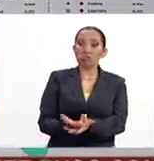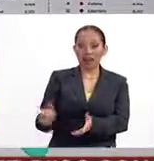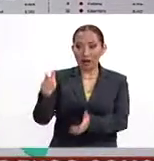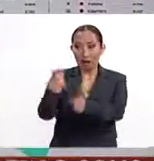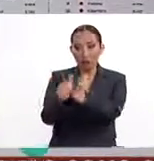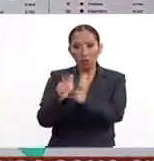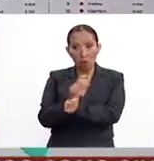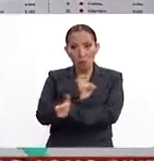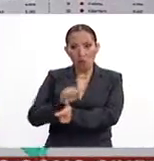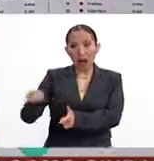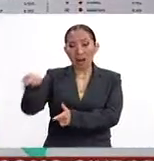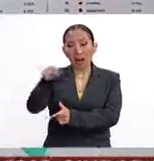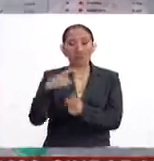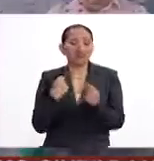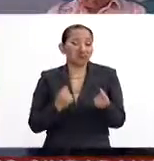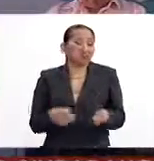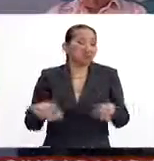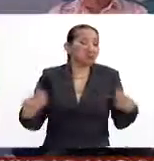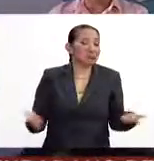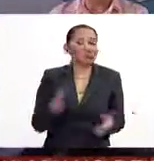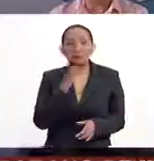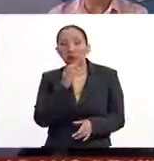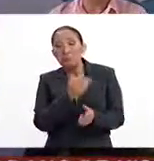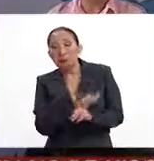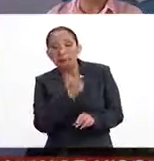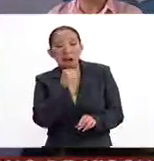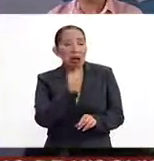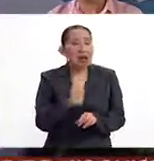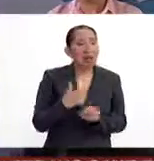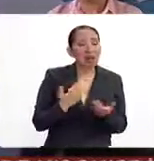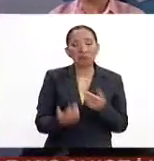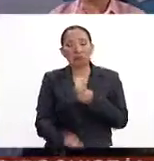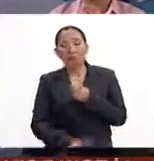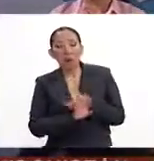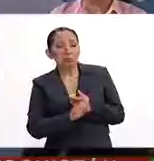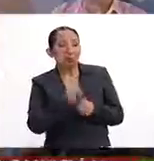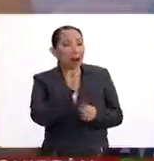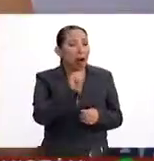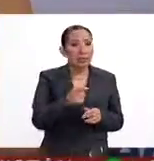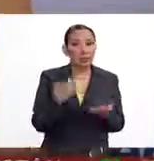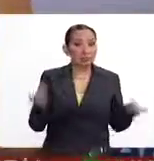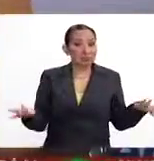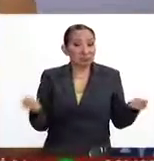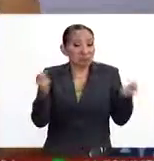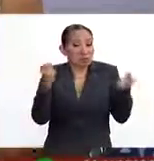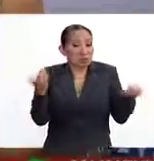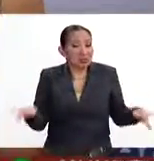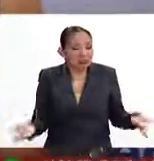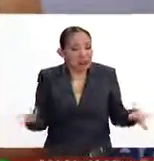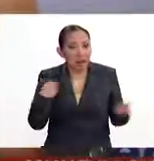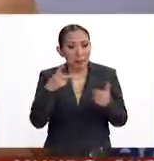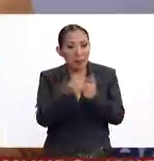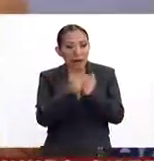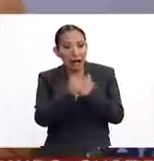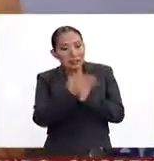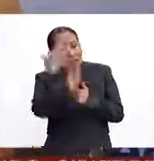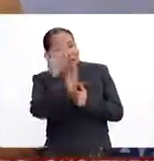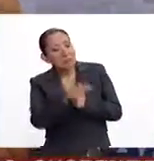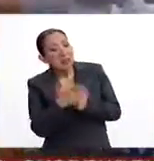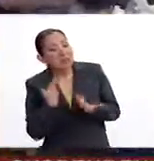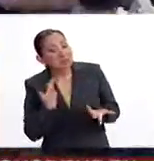crimen organizado y para otro tipo de crímenes pues no limita, ¿no? Al contrario, sino en un país que se sabe